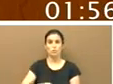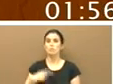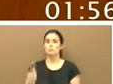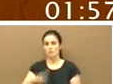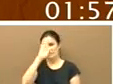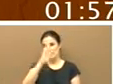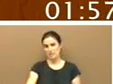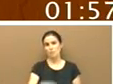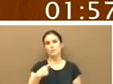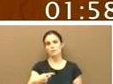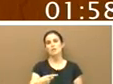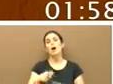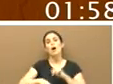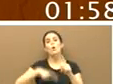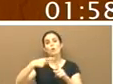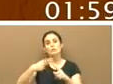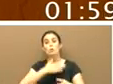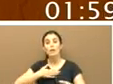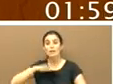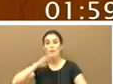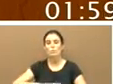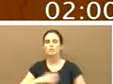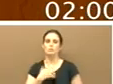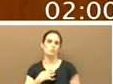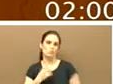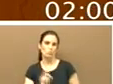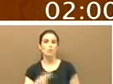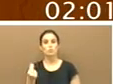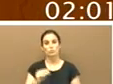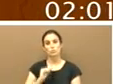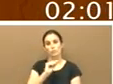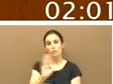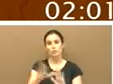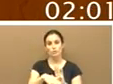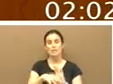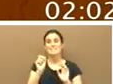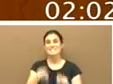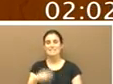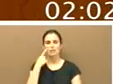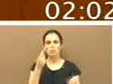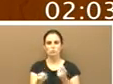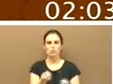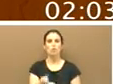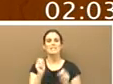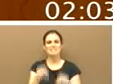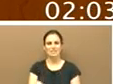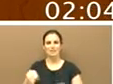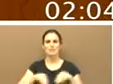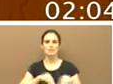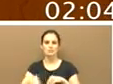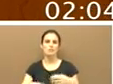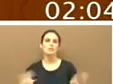dirigieron a los fines pretendidos y los atajos de las subvenciones sin control y sin estrategia son